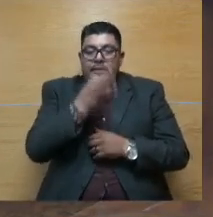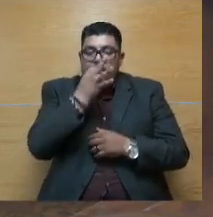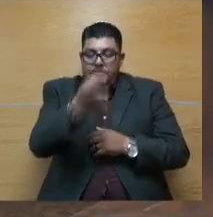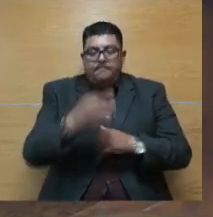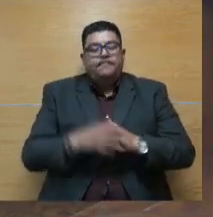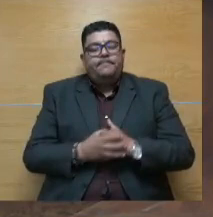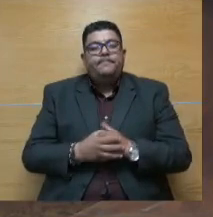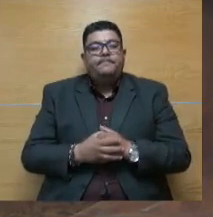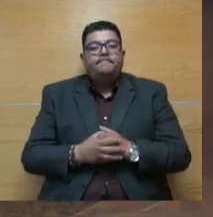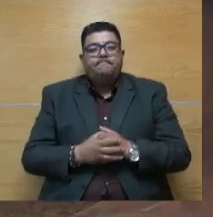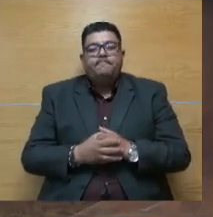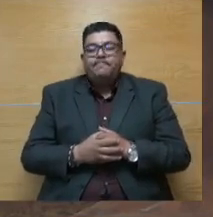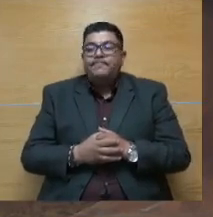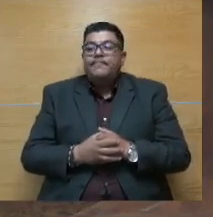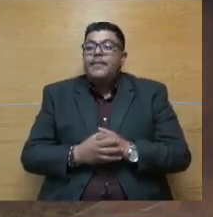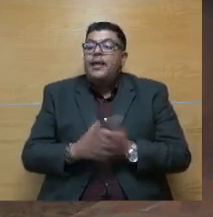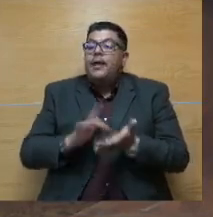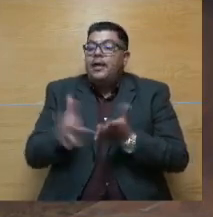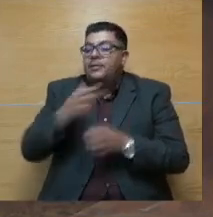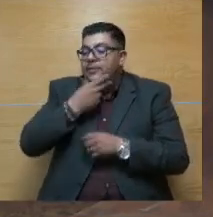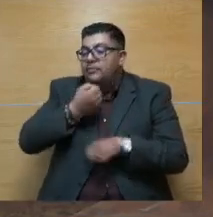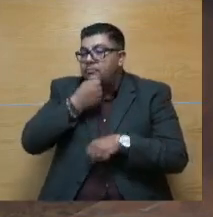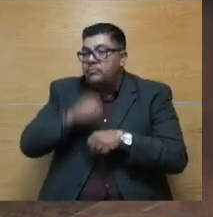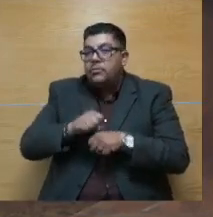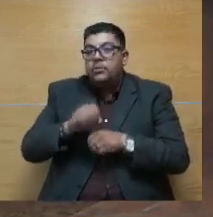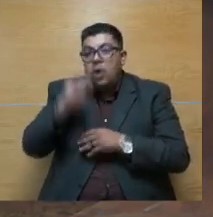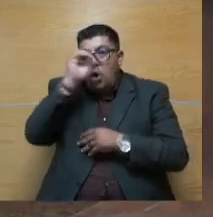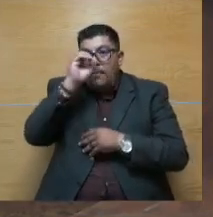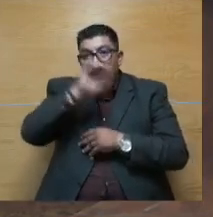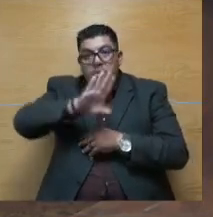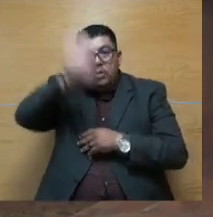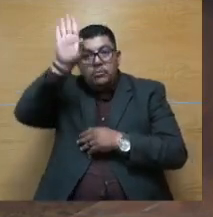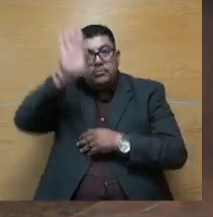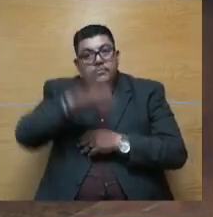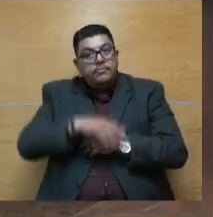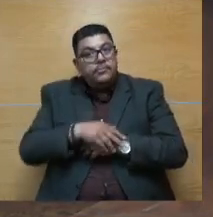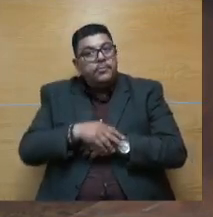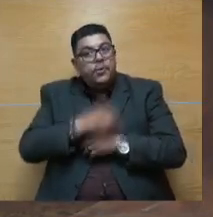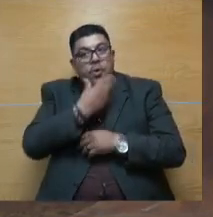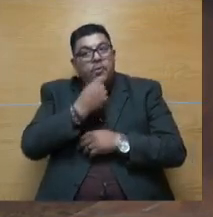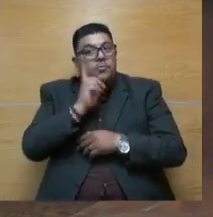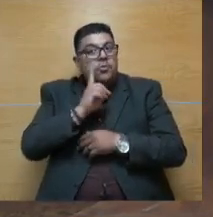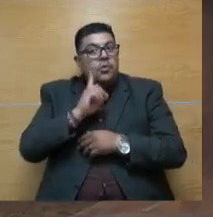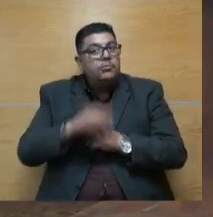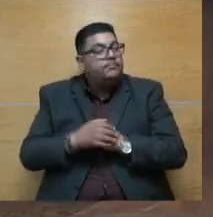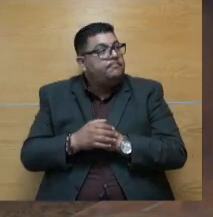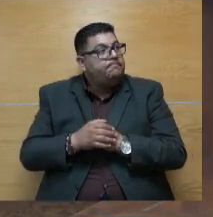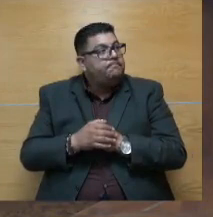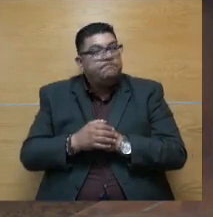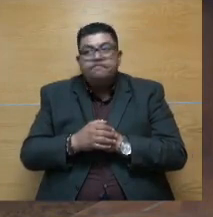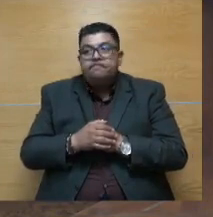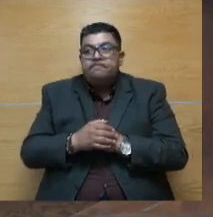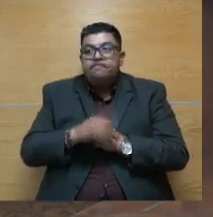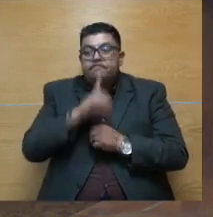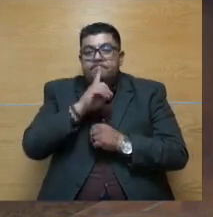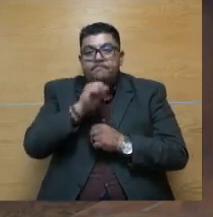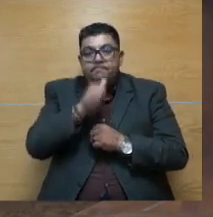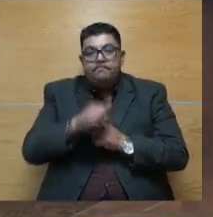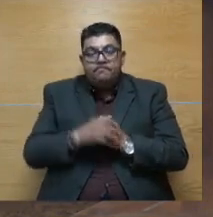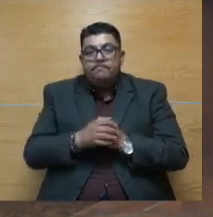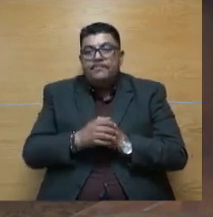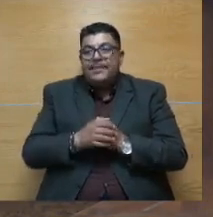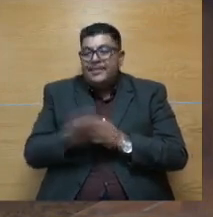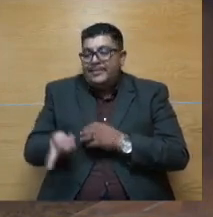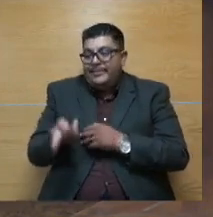cuenta Gracias secretario pregunto si hay alguna intervención magistrada magistrado no tome la